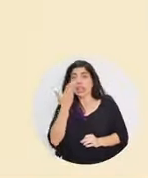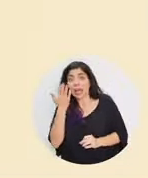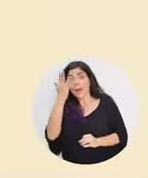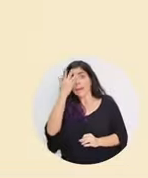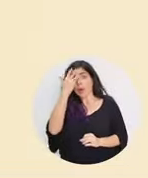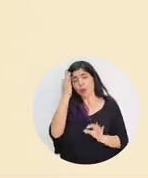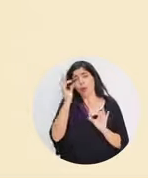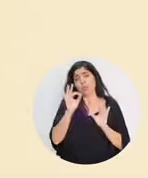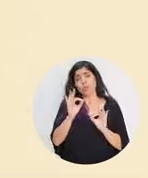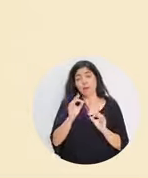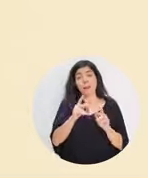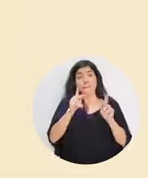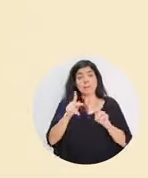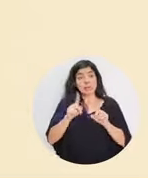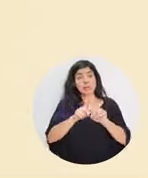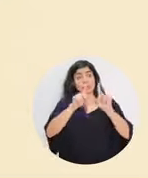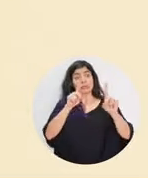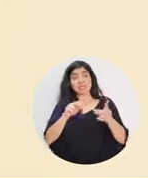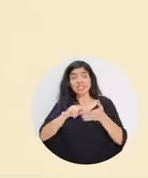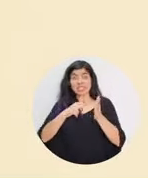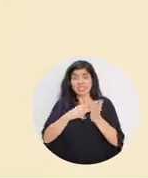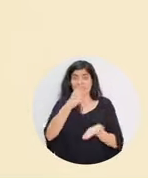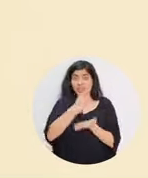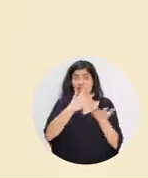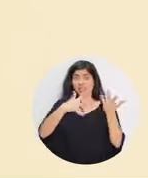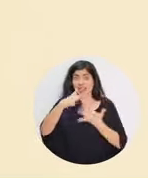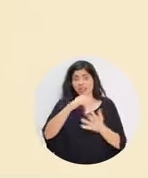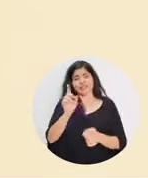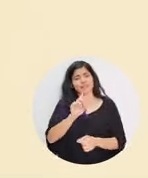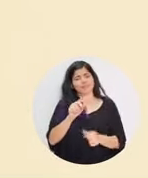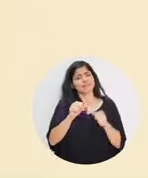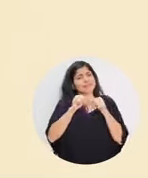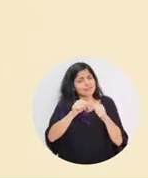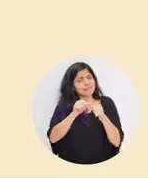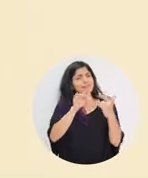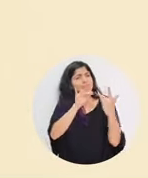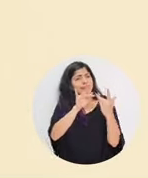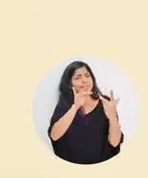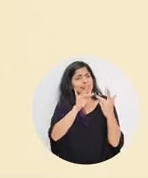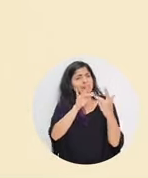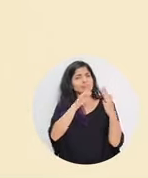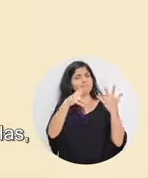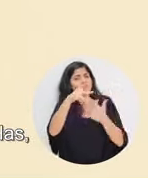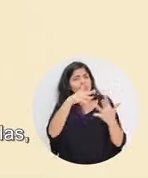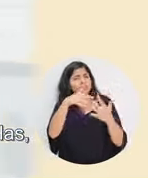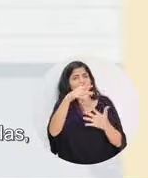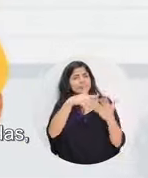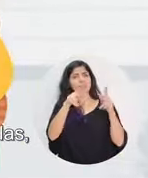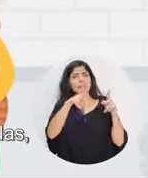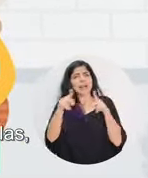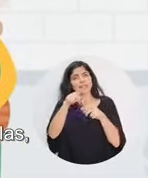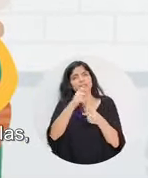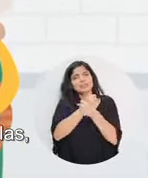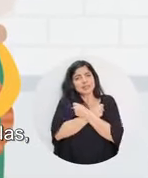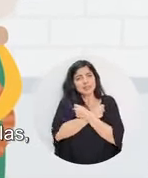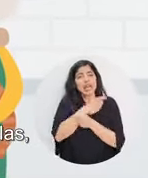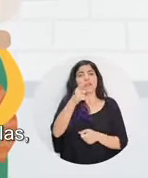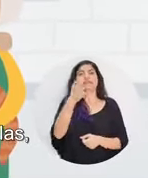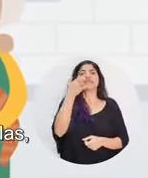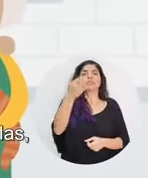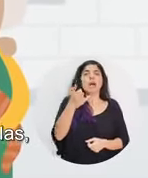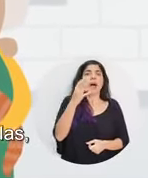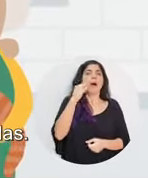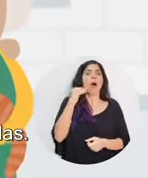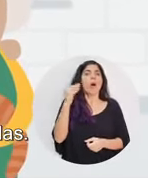El distanciamiento físico no implica distanciamiento social. Siempre esté en contacto con sus seres queridos. Aproveche y llame a sus abuelos